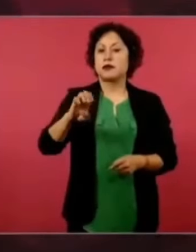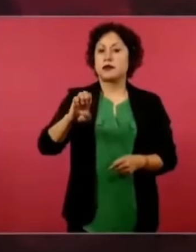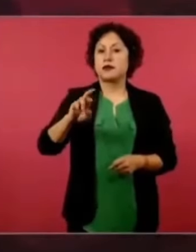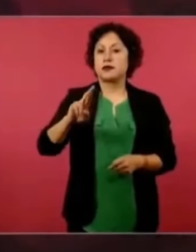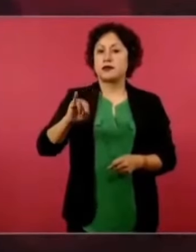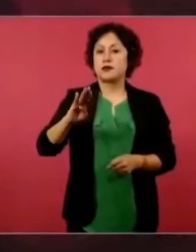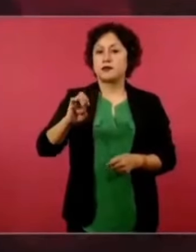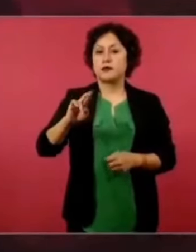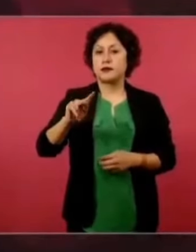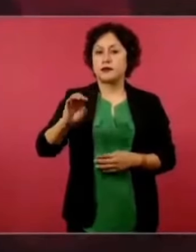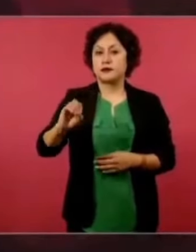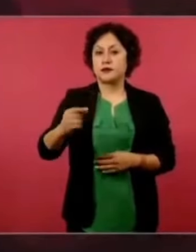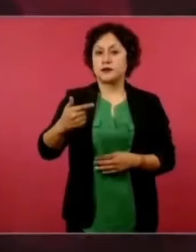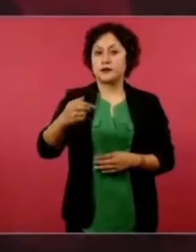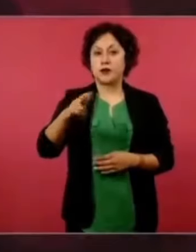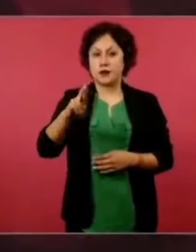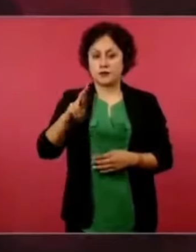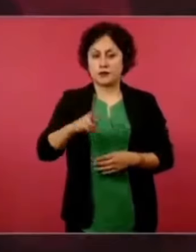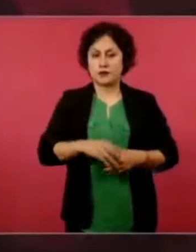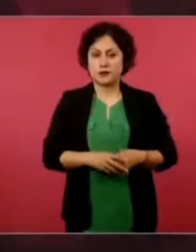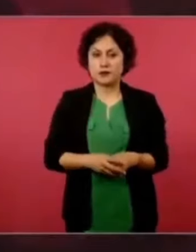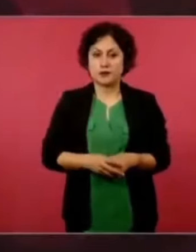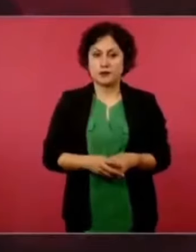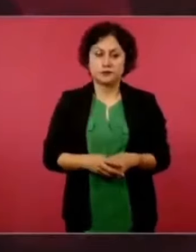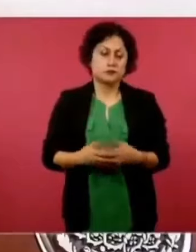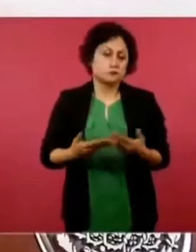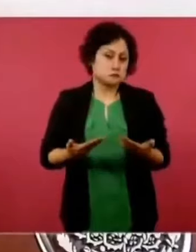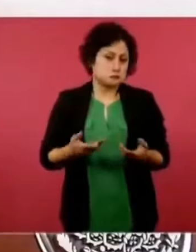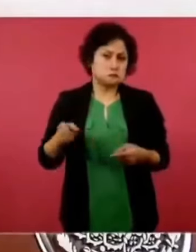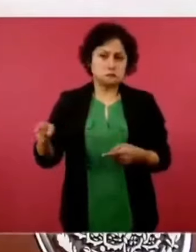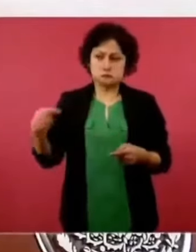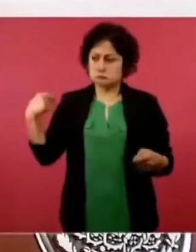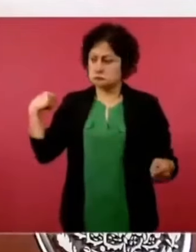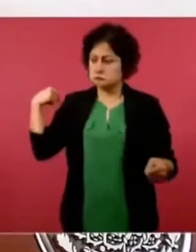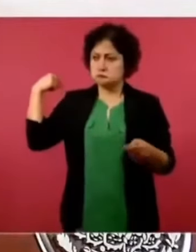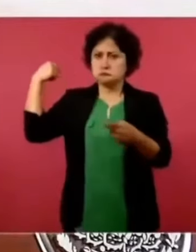Jara y ha funcionado